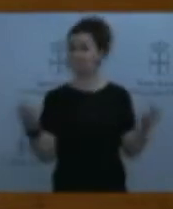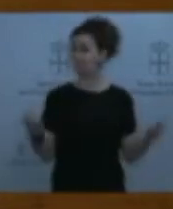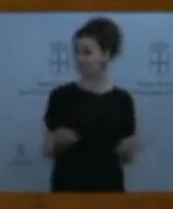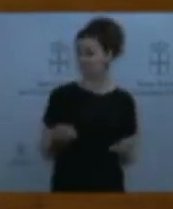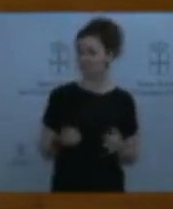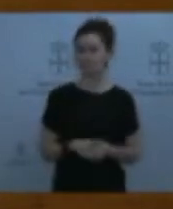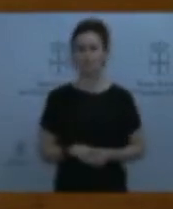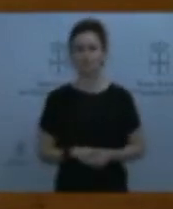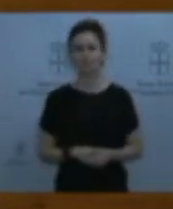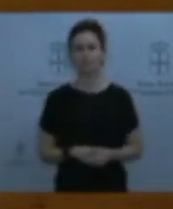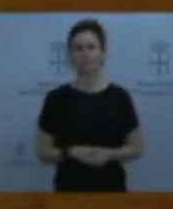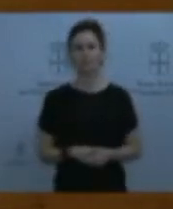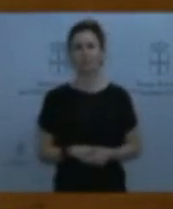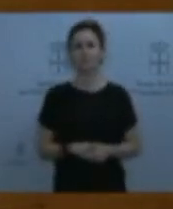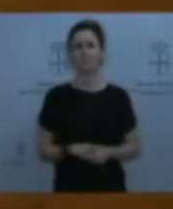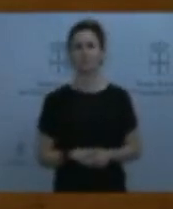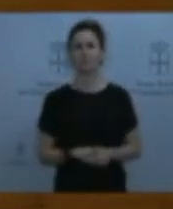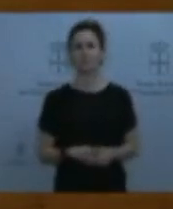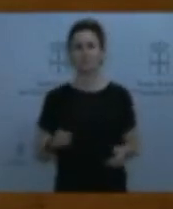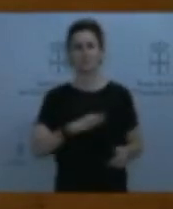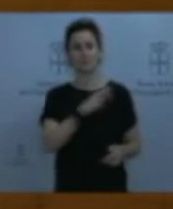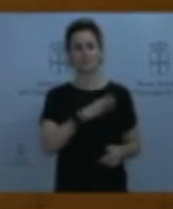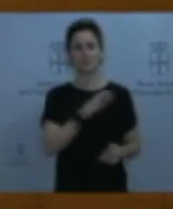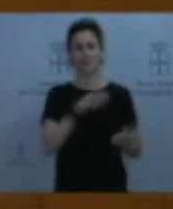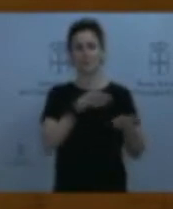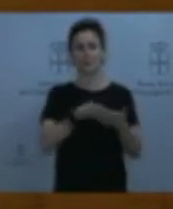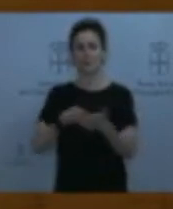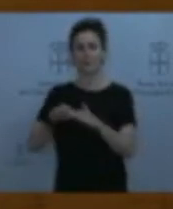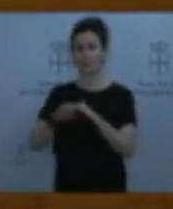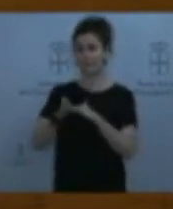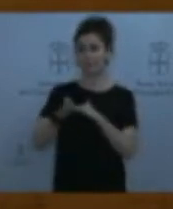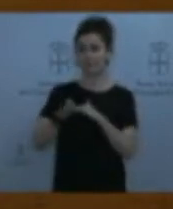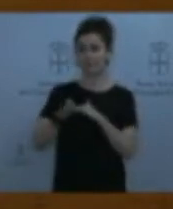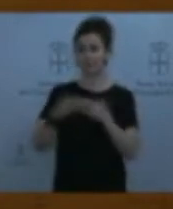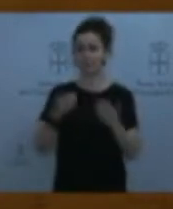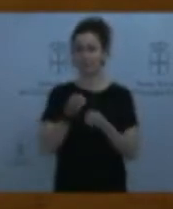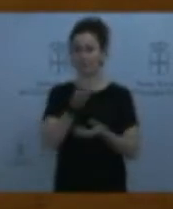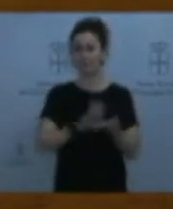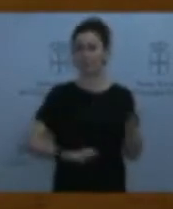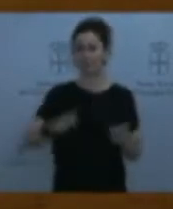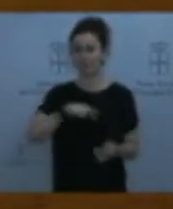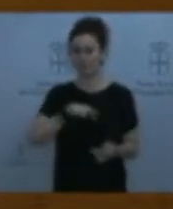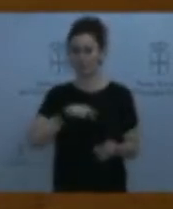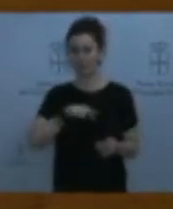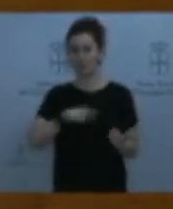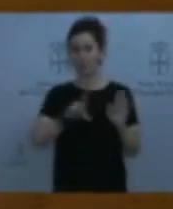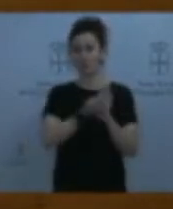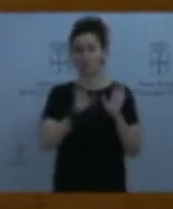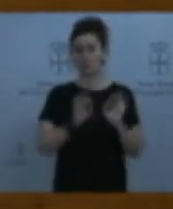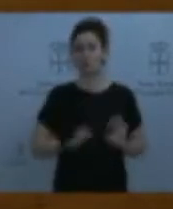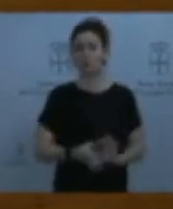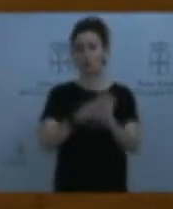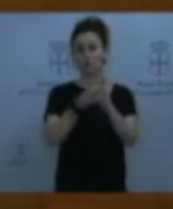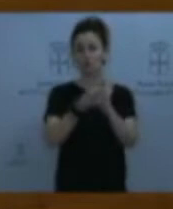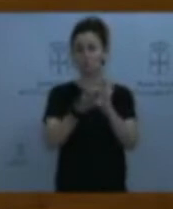que el patronato bloquea la entrada, ¿no? Este es el informe jurídico del Ayuntamiento de Gijón, donde lo que